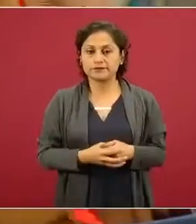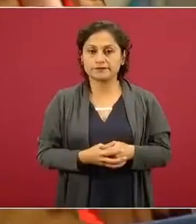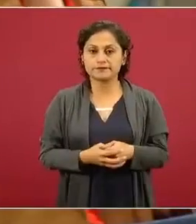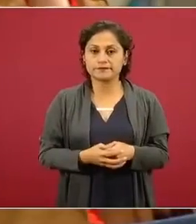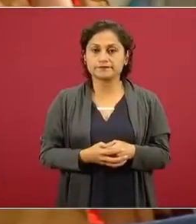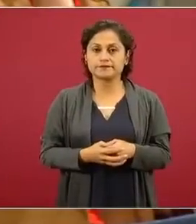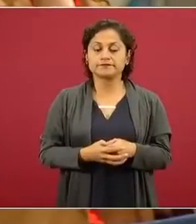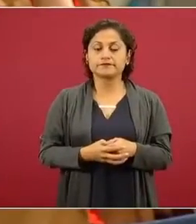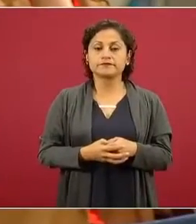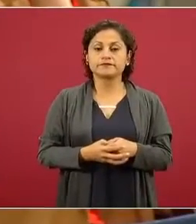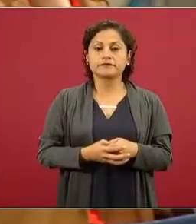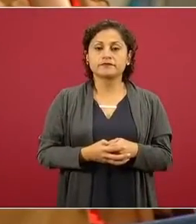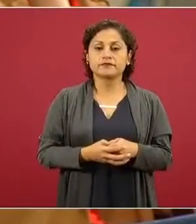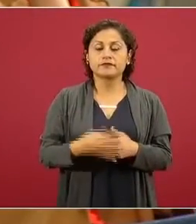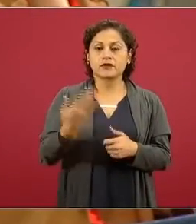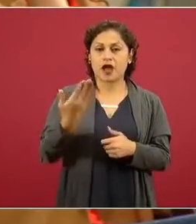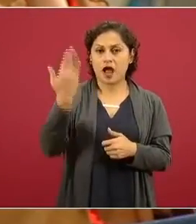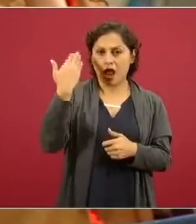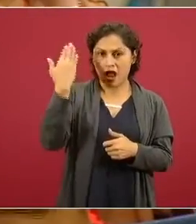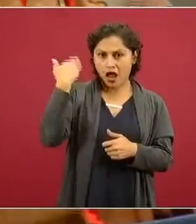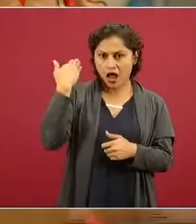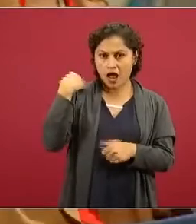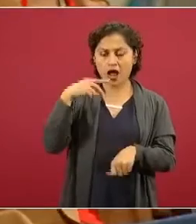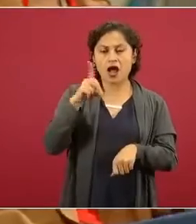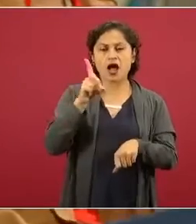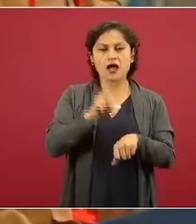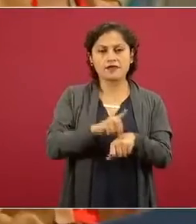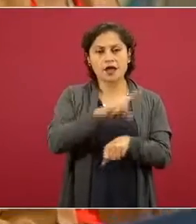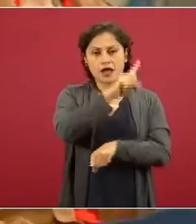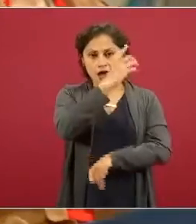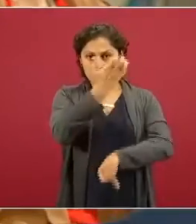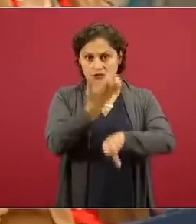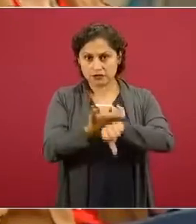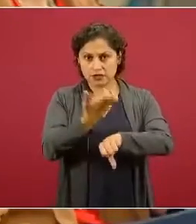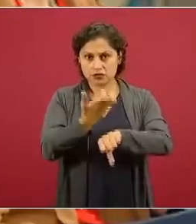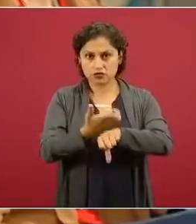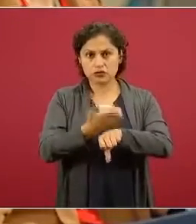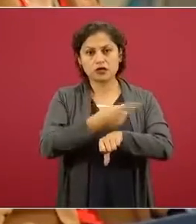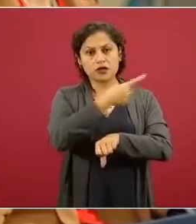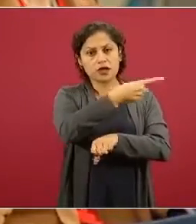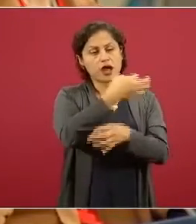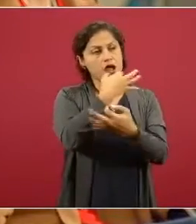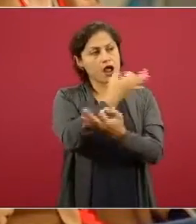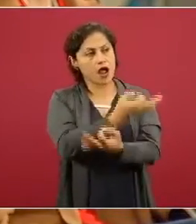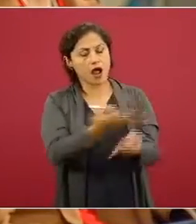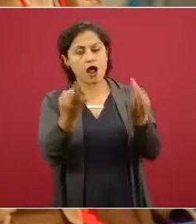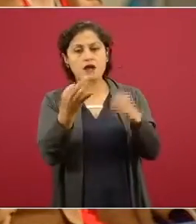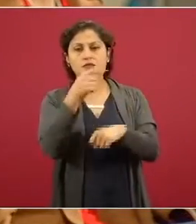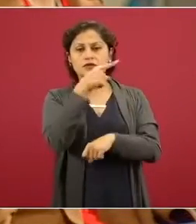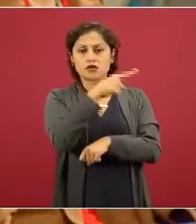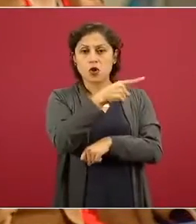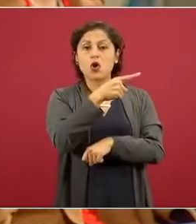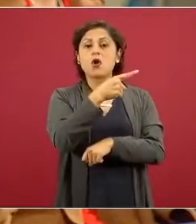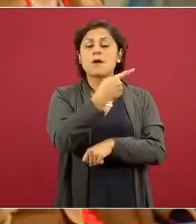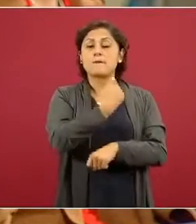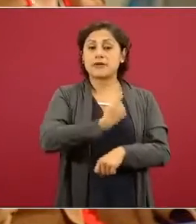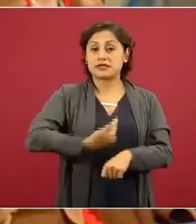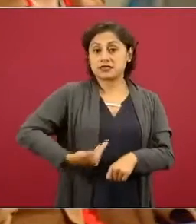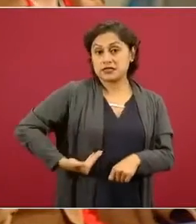desde días pasados, bueno, cuando las autoridades de Estados Unidos mencionaron que su presidente tenía